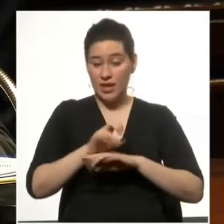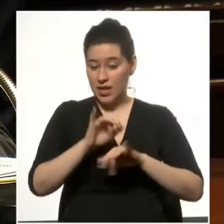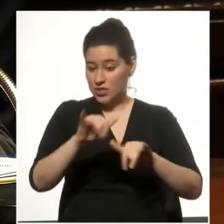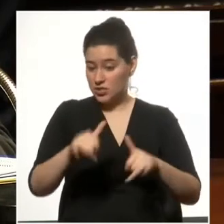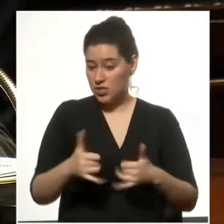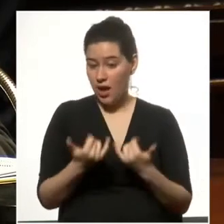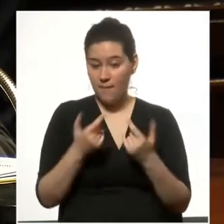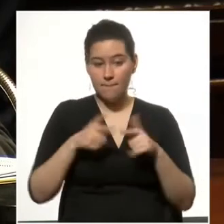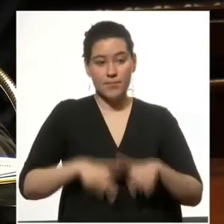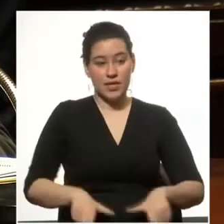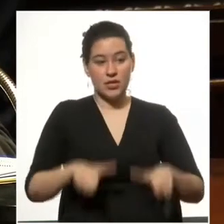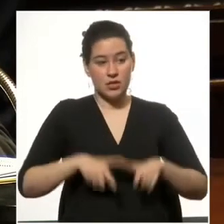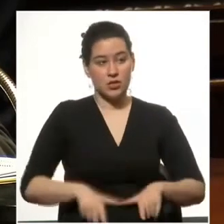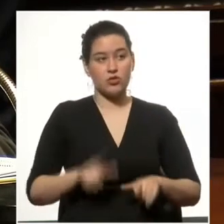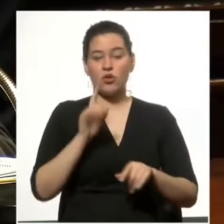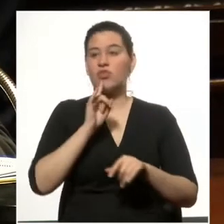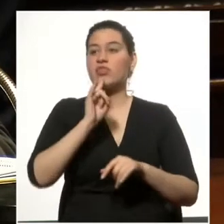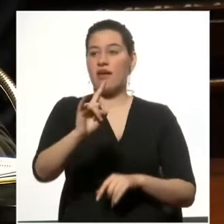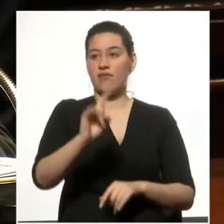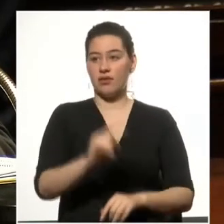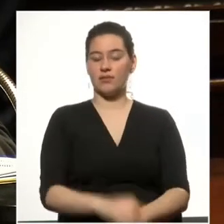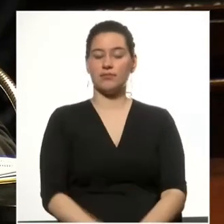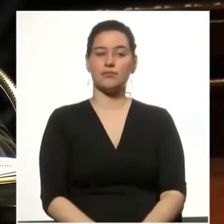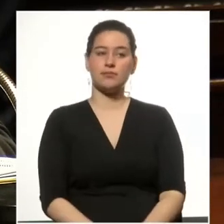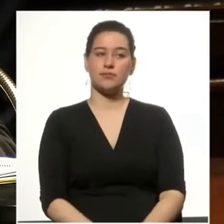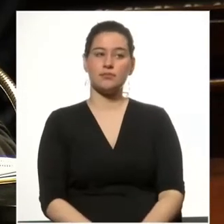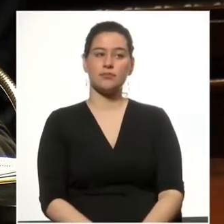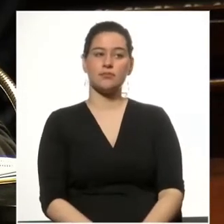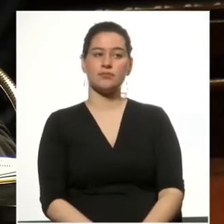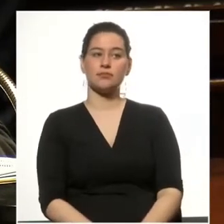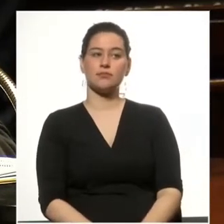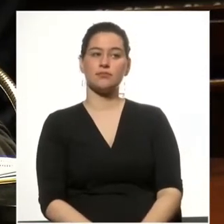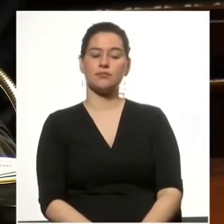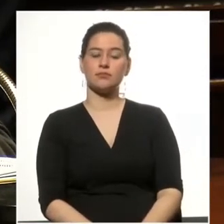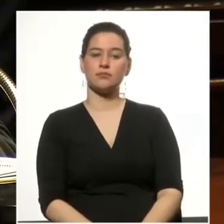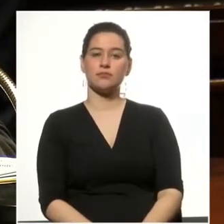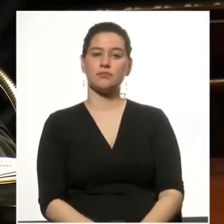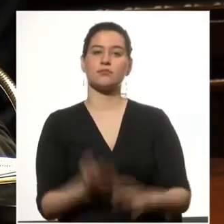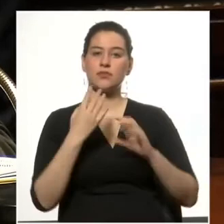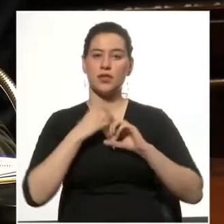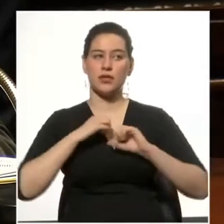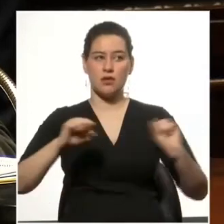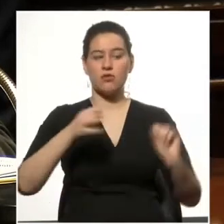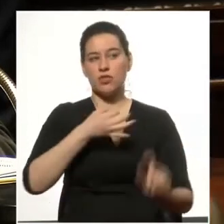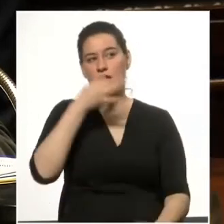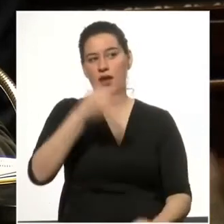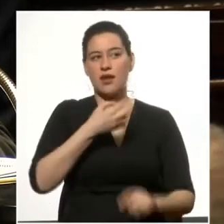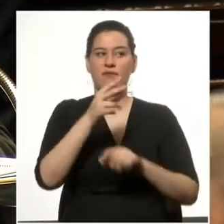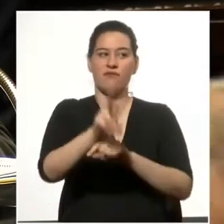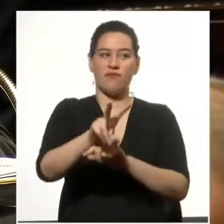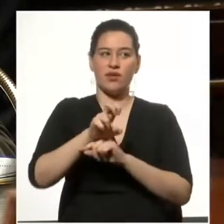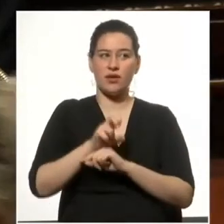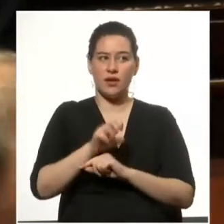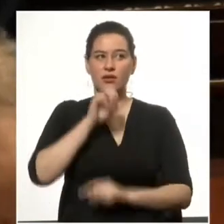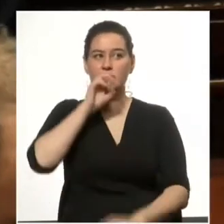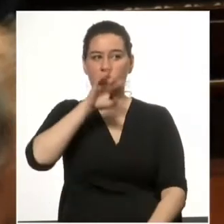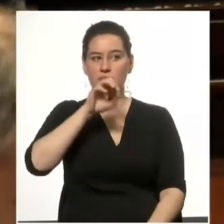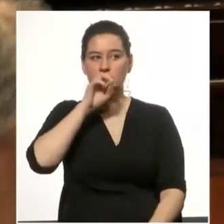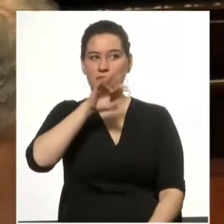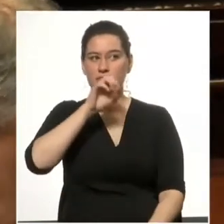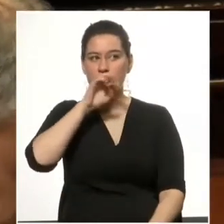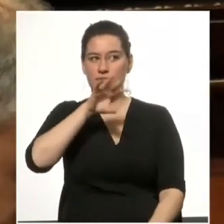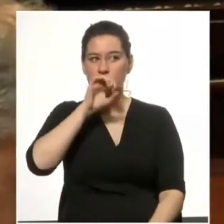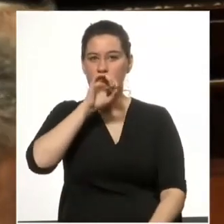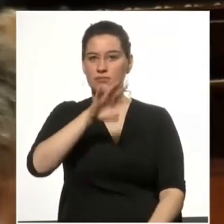era el ministro quien la debía hacer. El doctor Toma declara ante el fiscal que las críticas realizadas